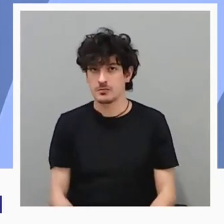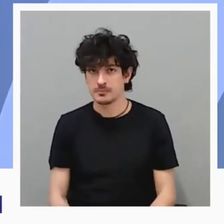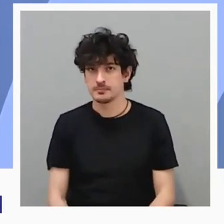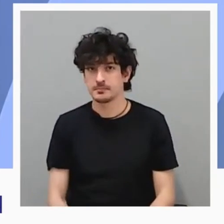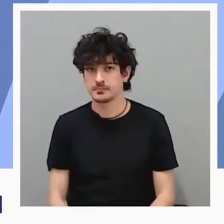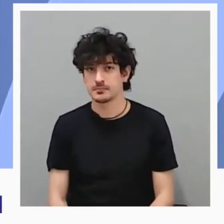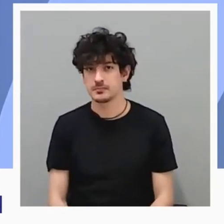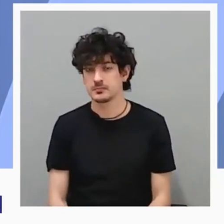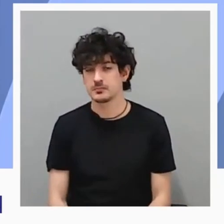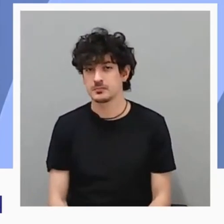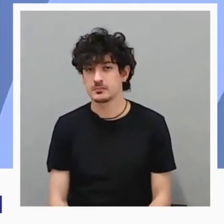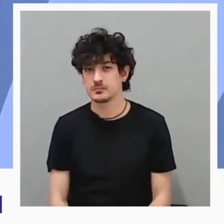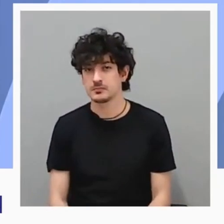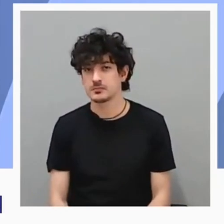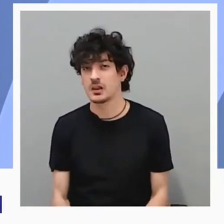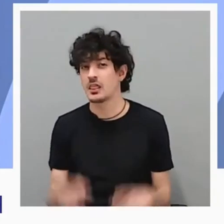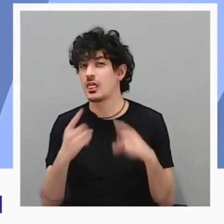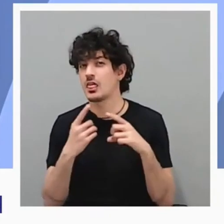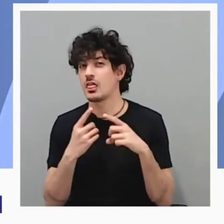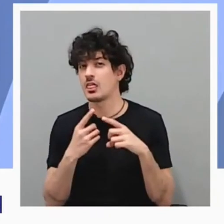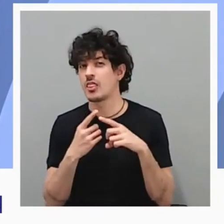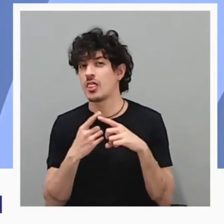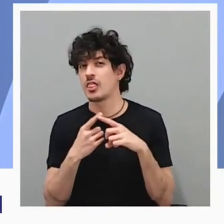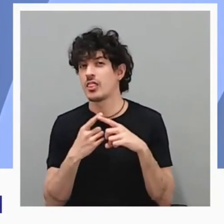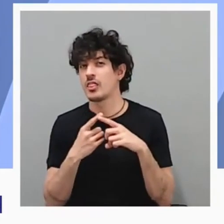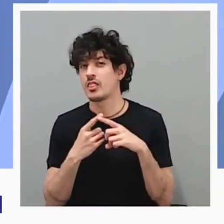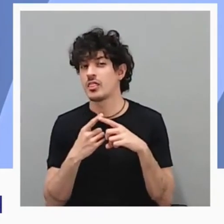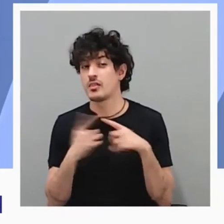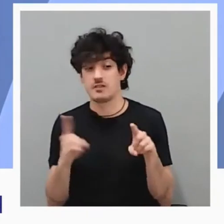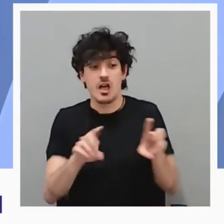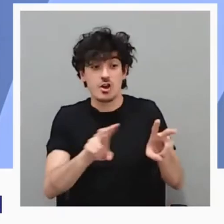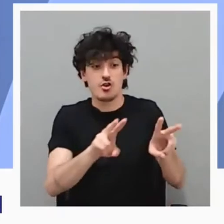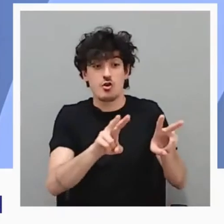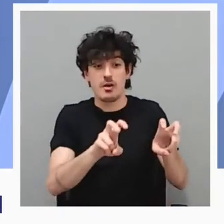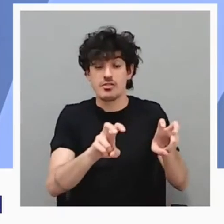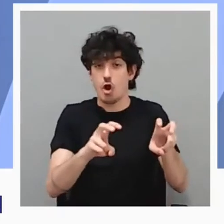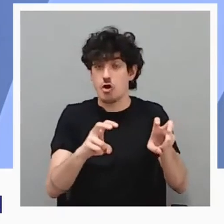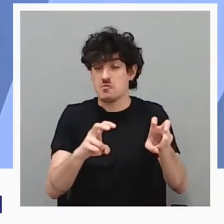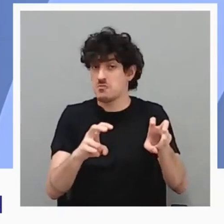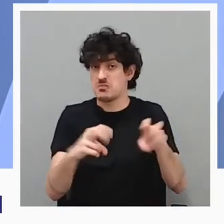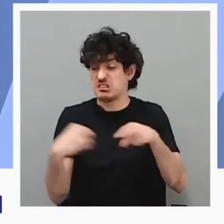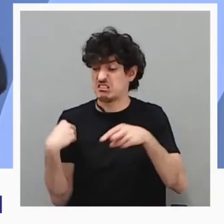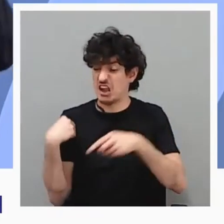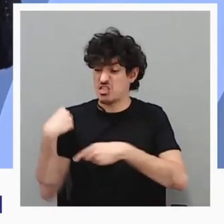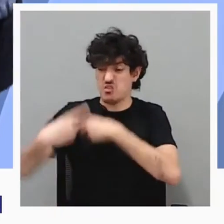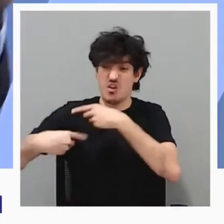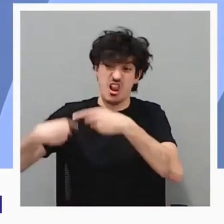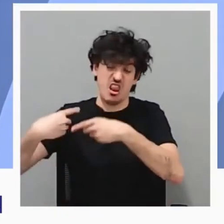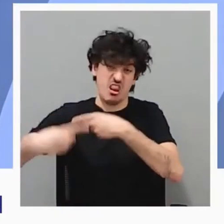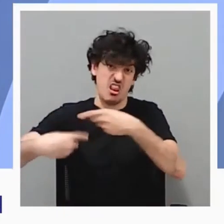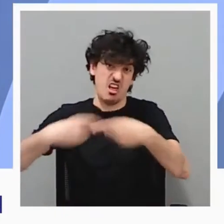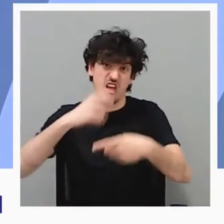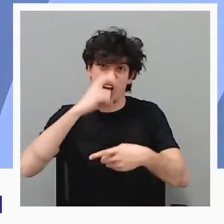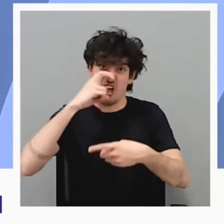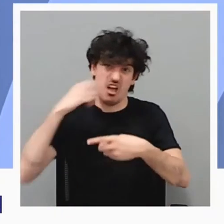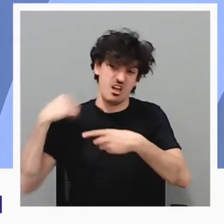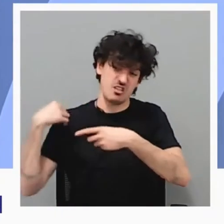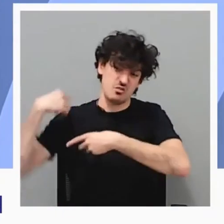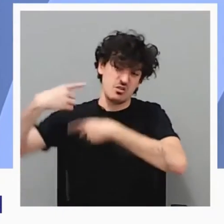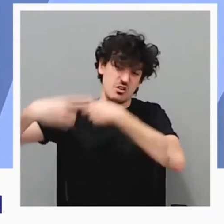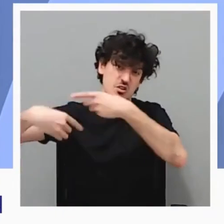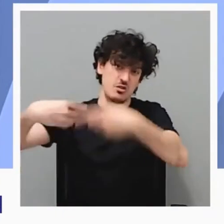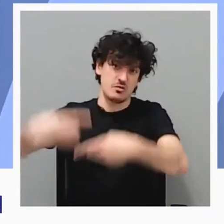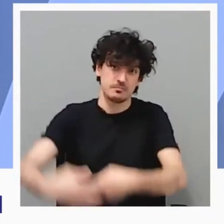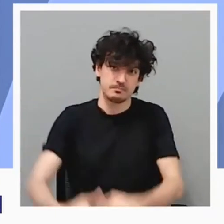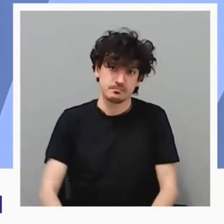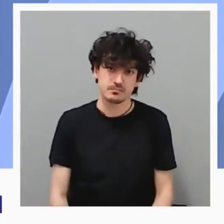gran medida, la diferencia de la innovación tradicional, que yo decía que era un momento de otro proceso.